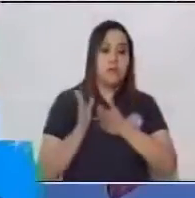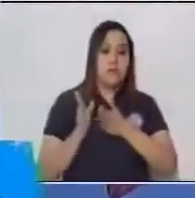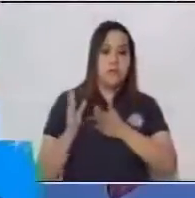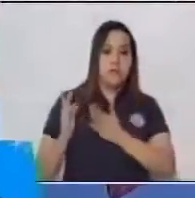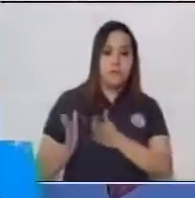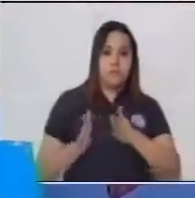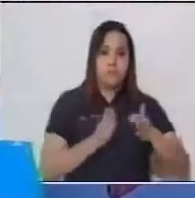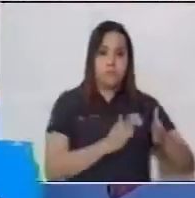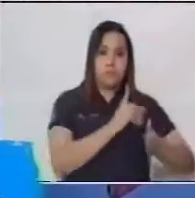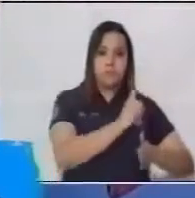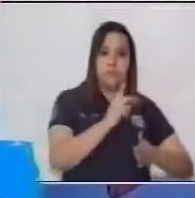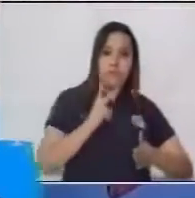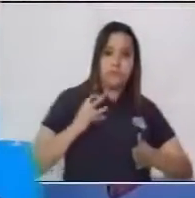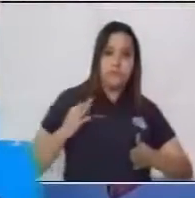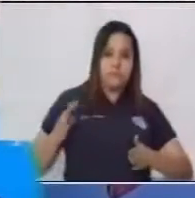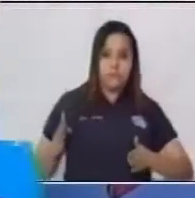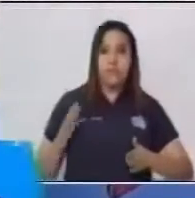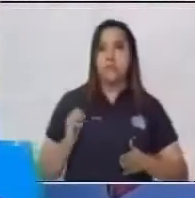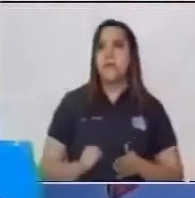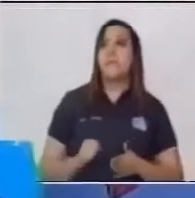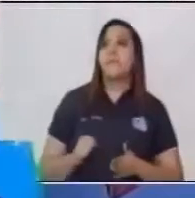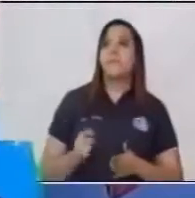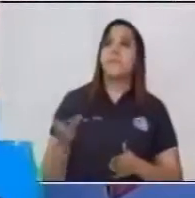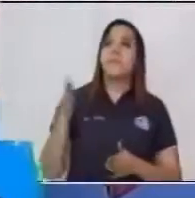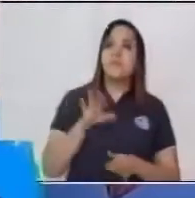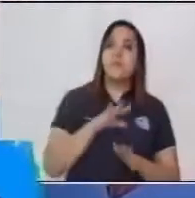ahora vamos a restarle 1.